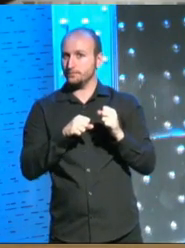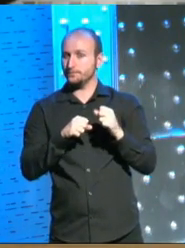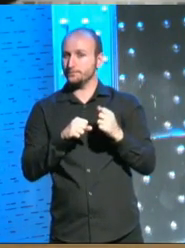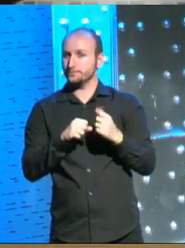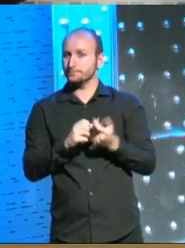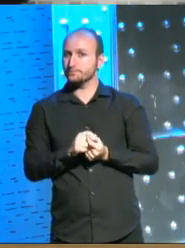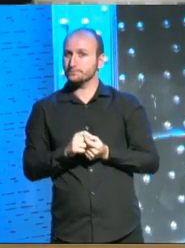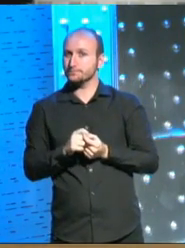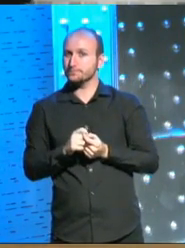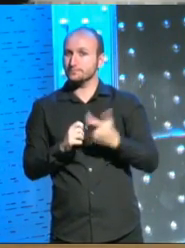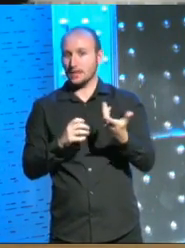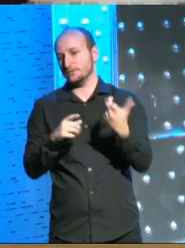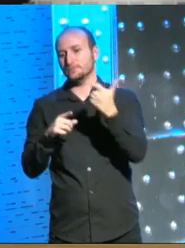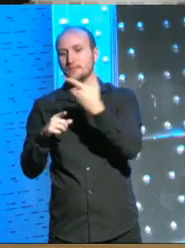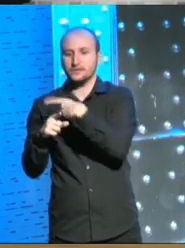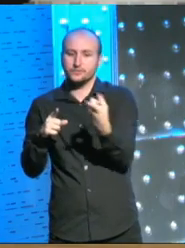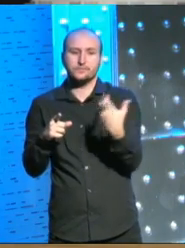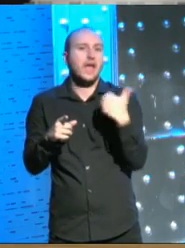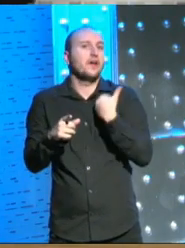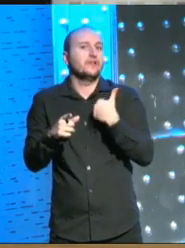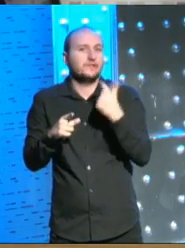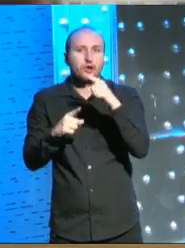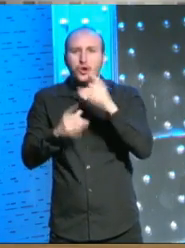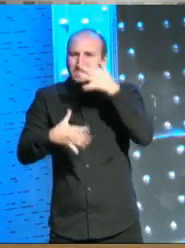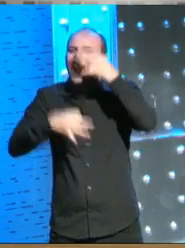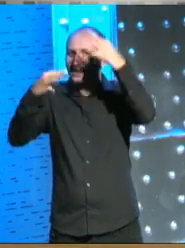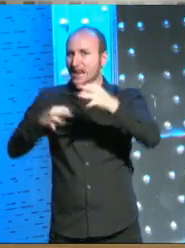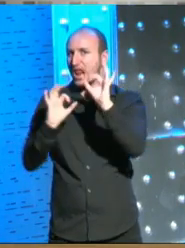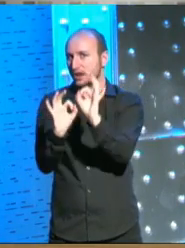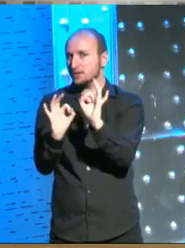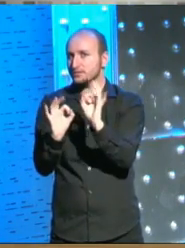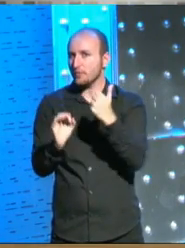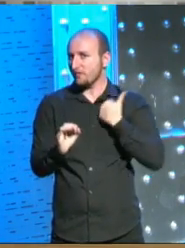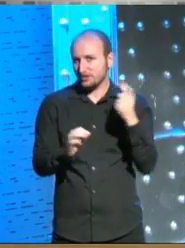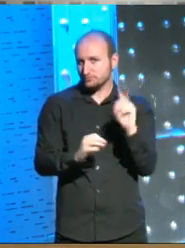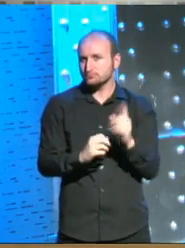tienen, no está falsificado, es auténtico. Bueno,